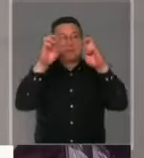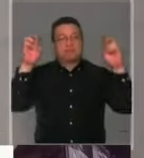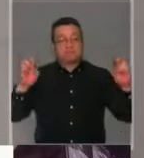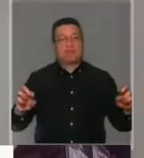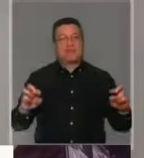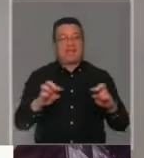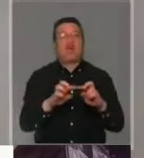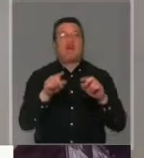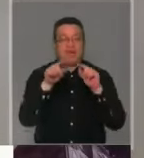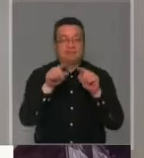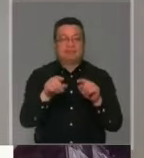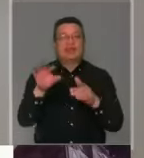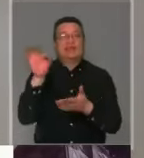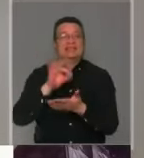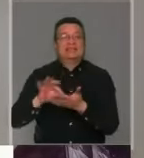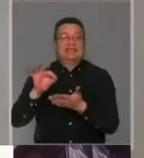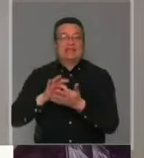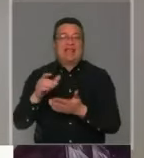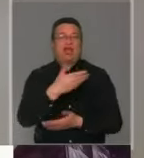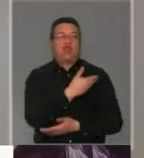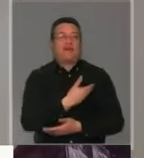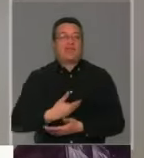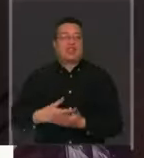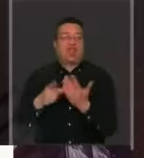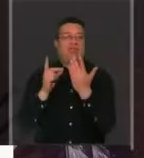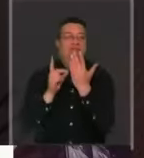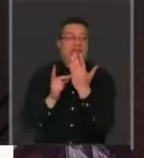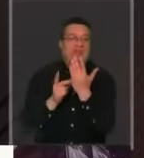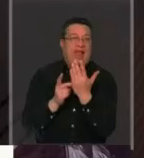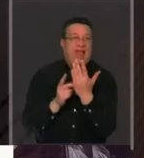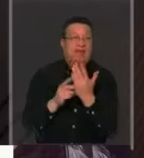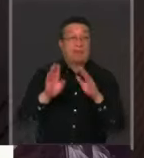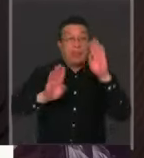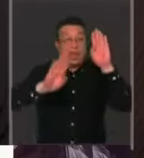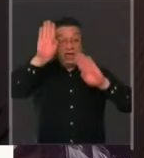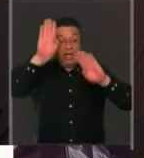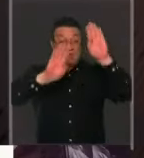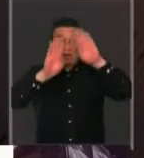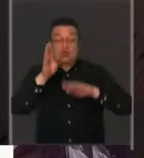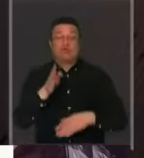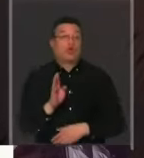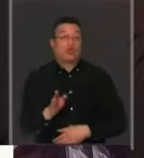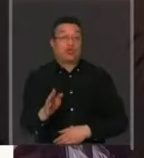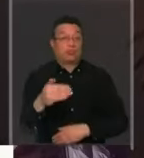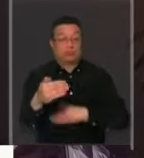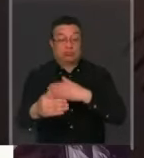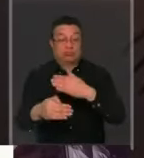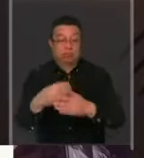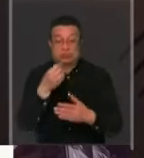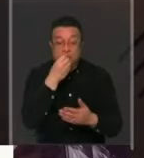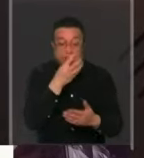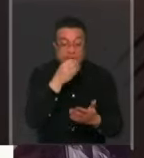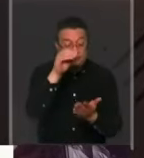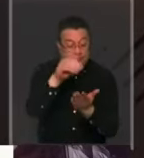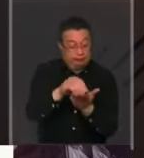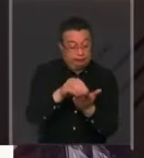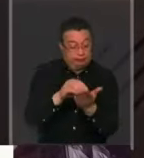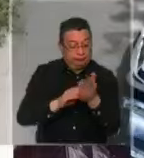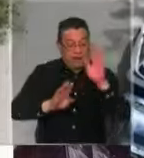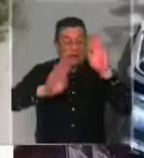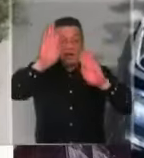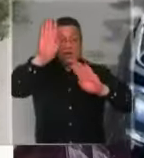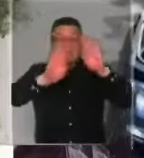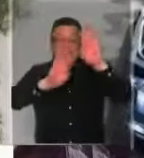administrada por la Secretaría de Gobierno Digital, y que el candidato continuará con el proceso de declaración de candidatura mientras no